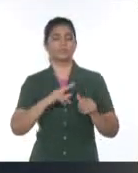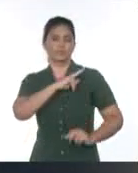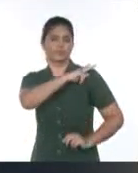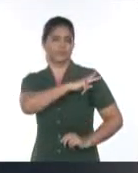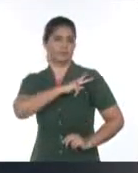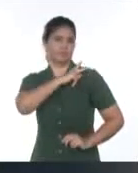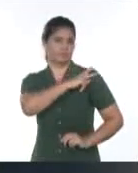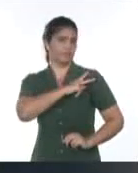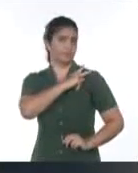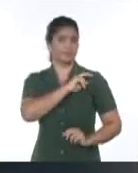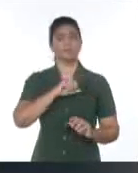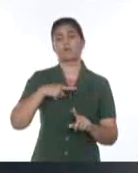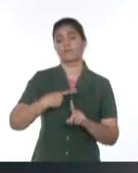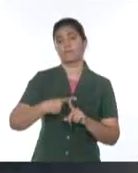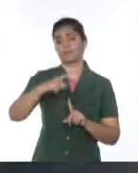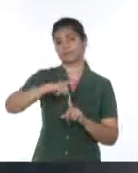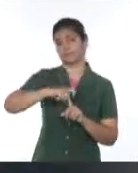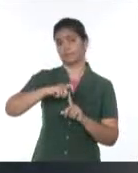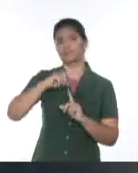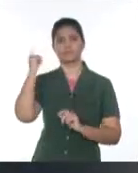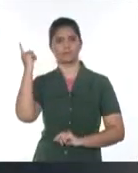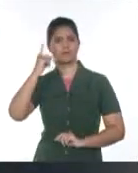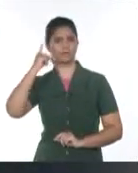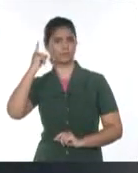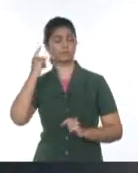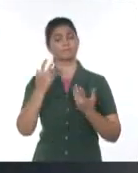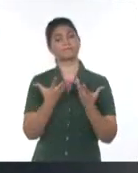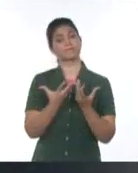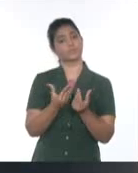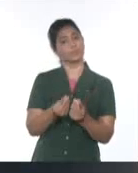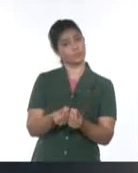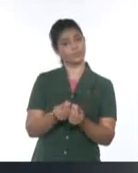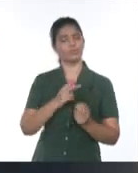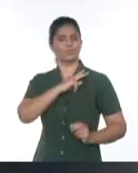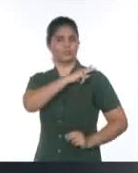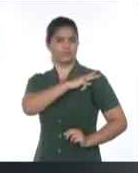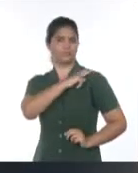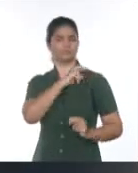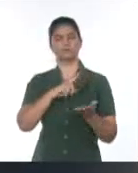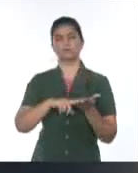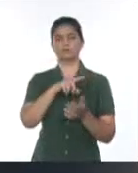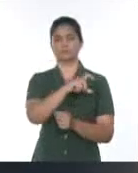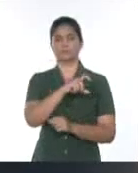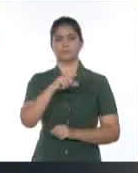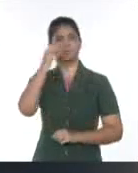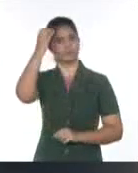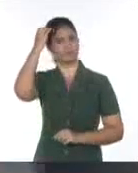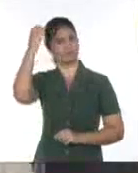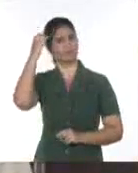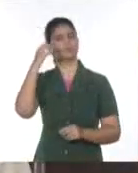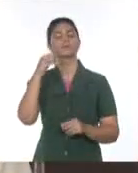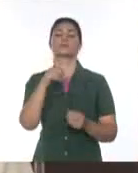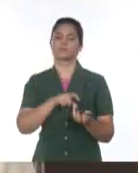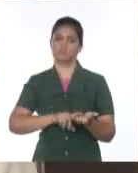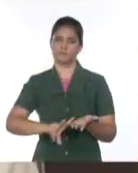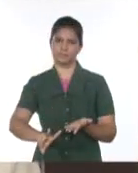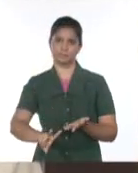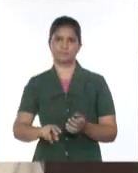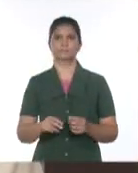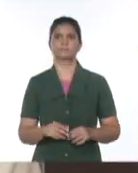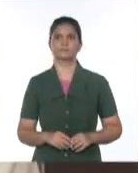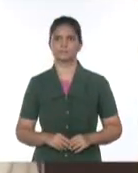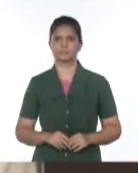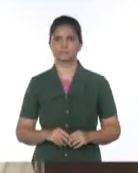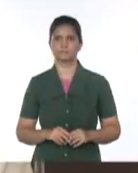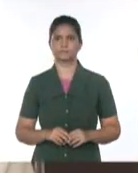Sindicato Nacional, respectivamente. Acompañaron la asamblea autoridades del partido y gobierno en la provincia. Presidida por